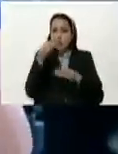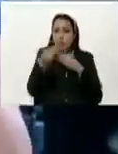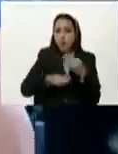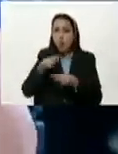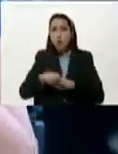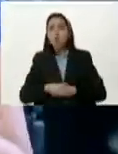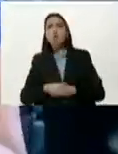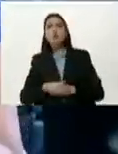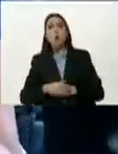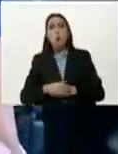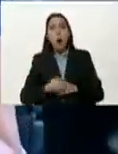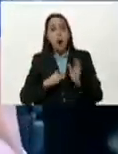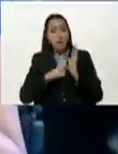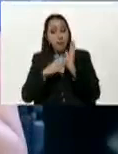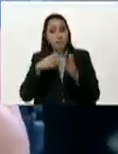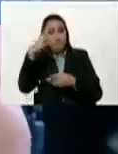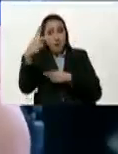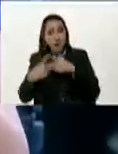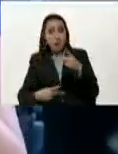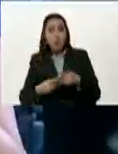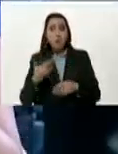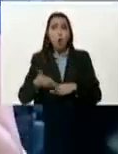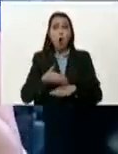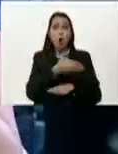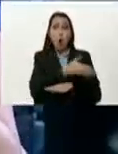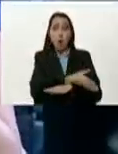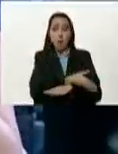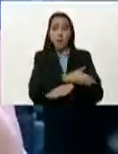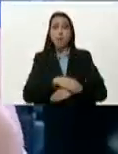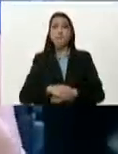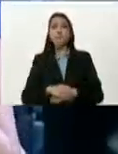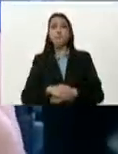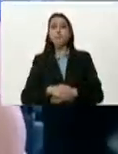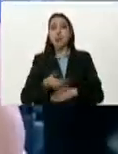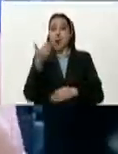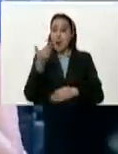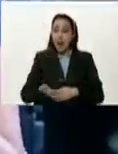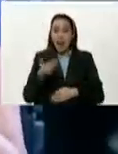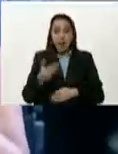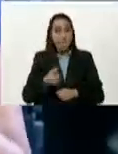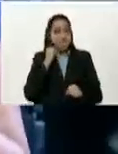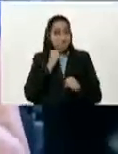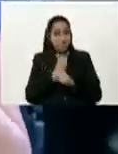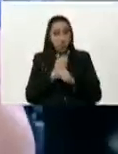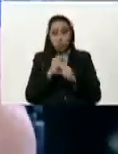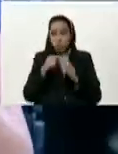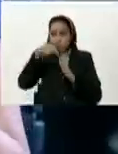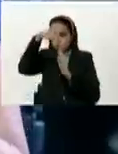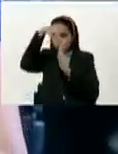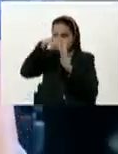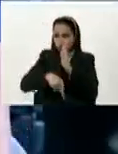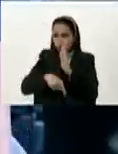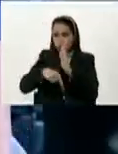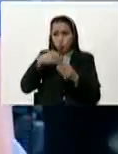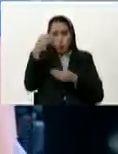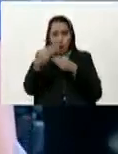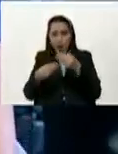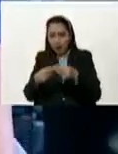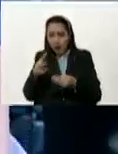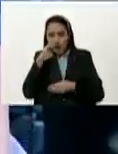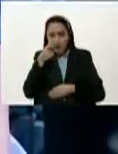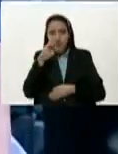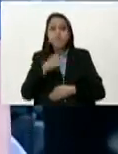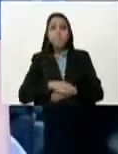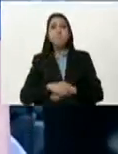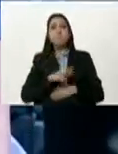tal cual como se planificó fue realmente una ejecución a detalle recordemos que el